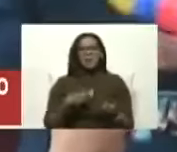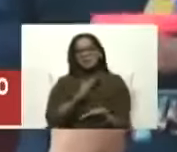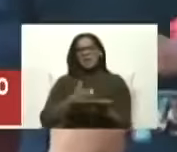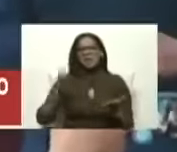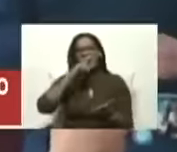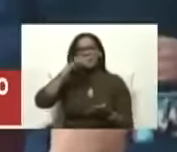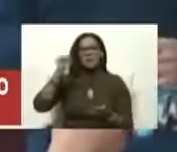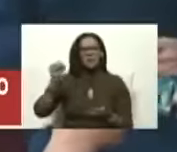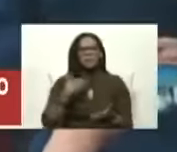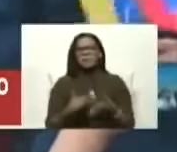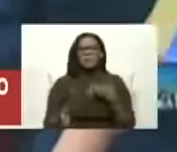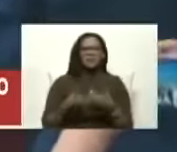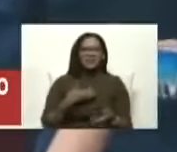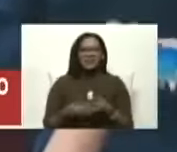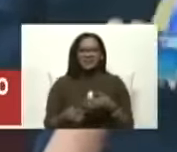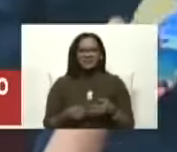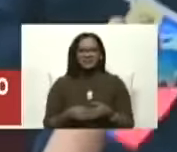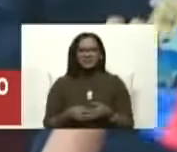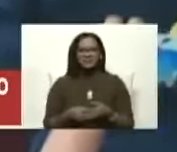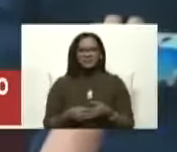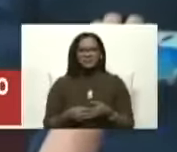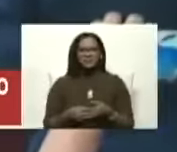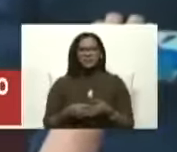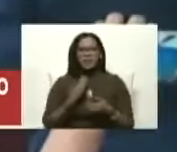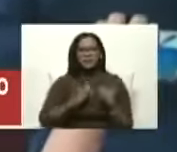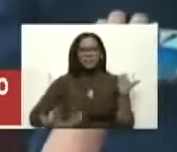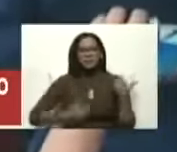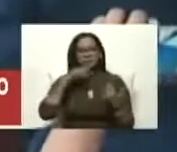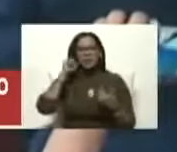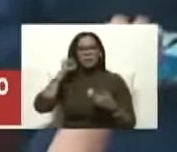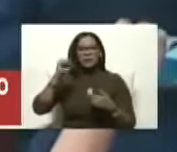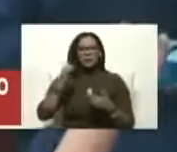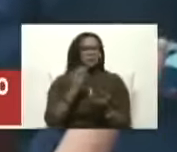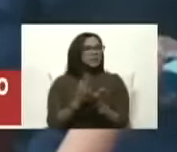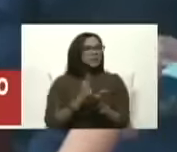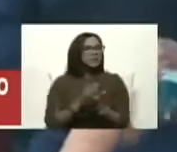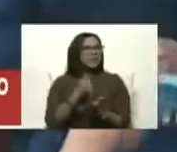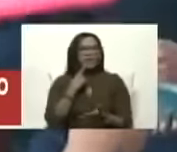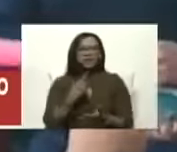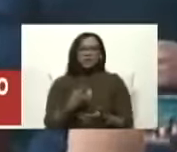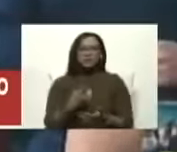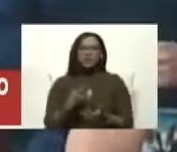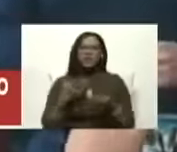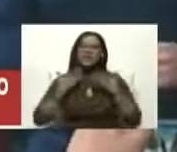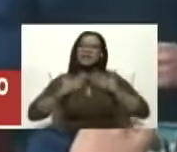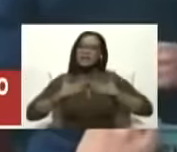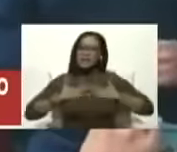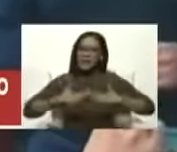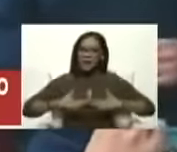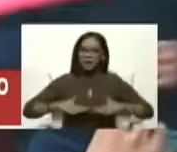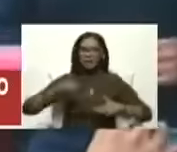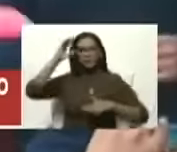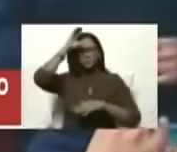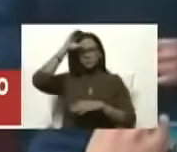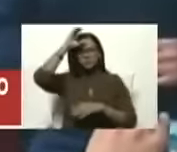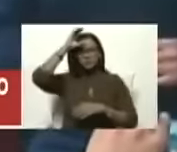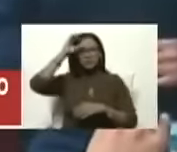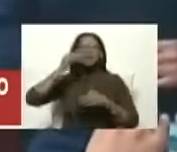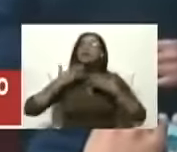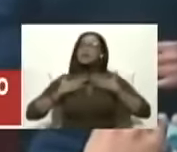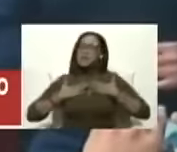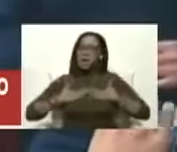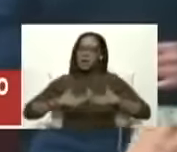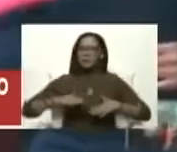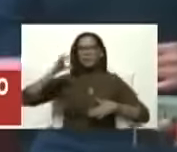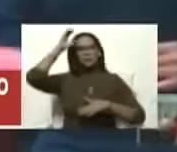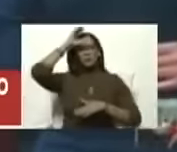Maduro. Y el presidente Nicolás Maduro siempre nos ha dicho, calma y cordura. Calma y